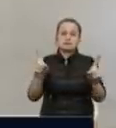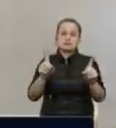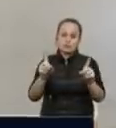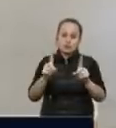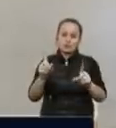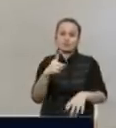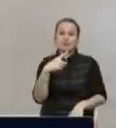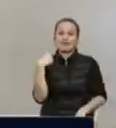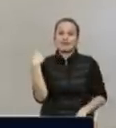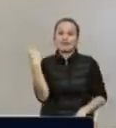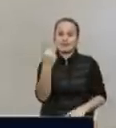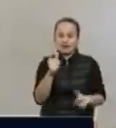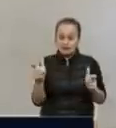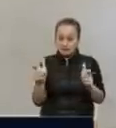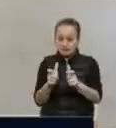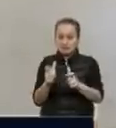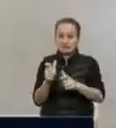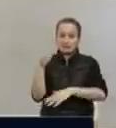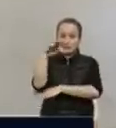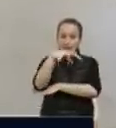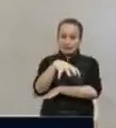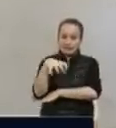su mayoría.